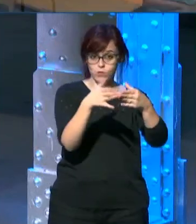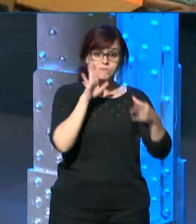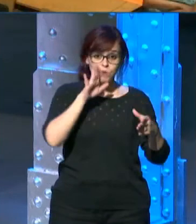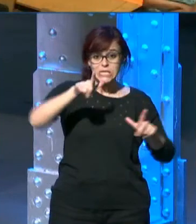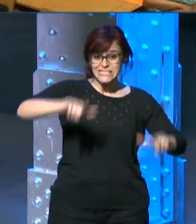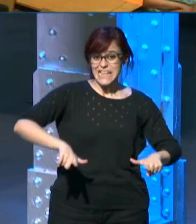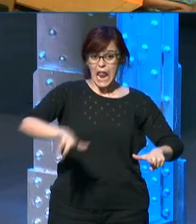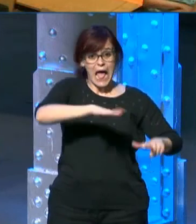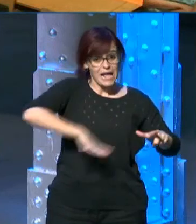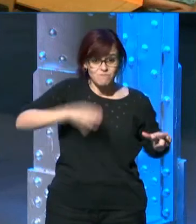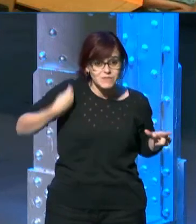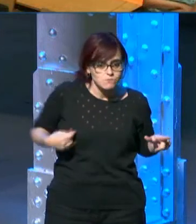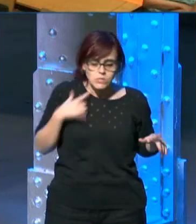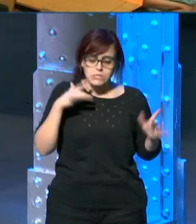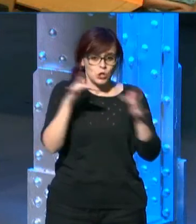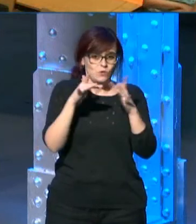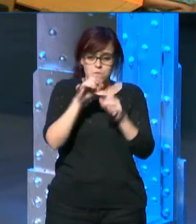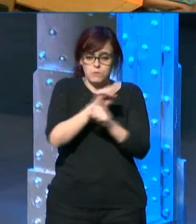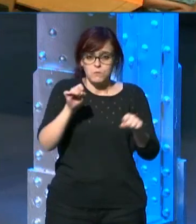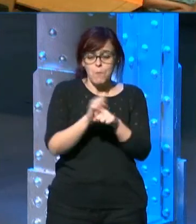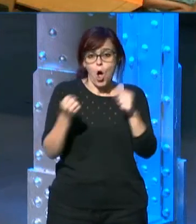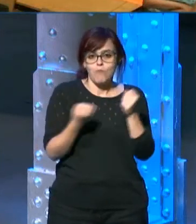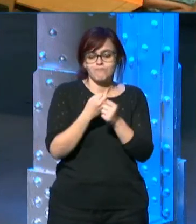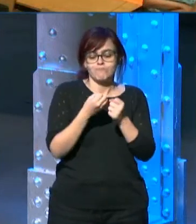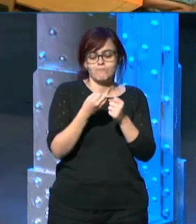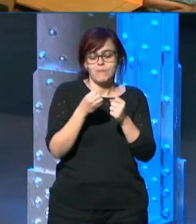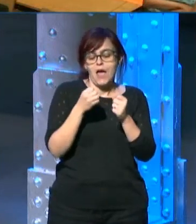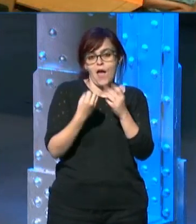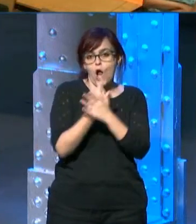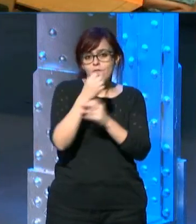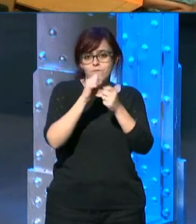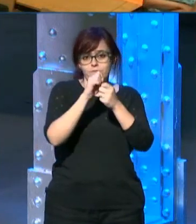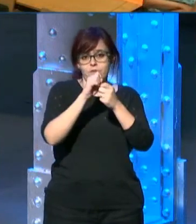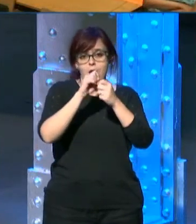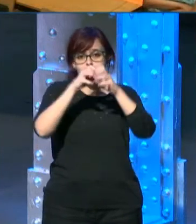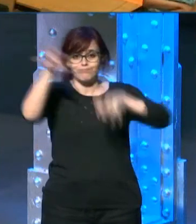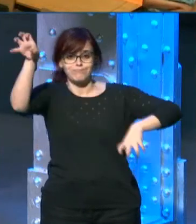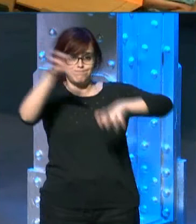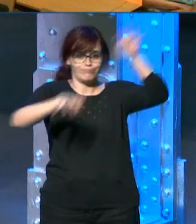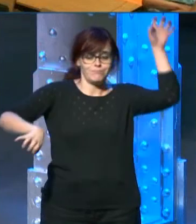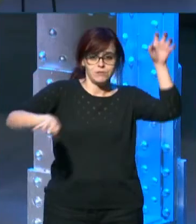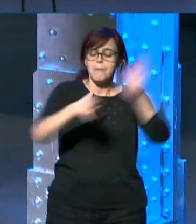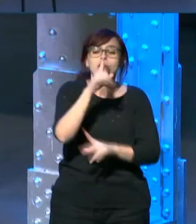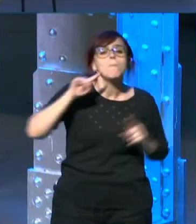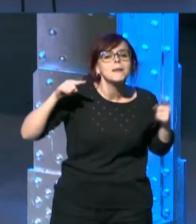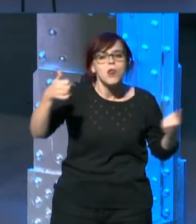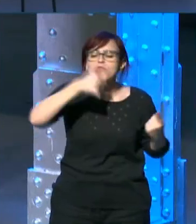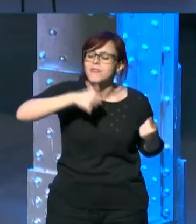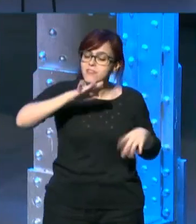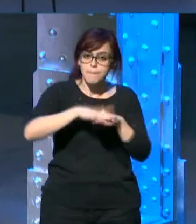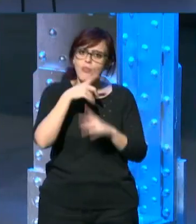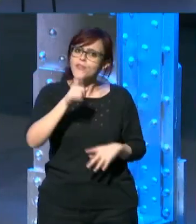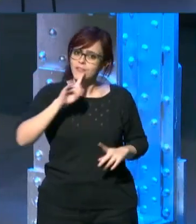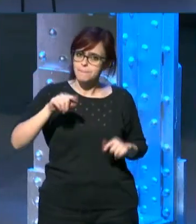sala trabajando, cuando está geográficamente distribuido? Paciencia lo primero, porque es mucho más difícil.